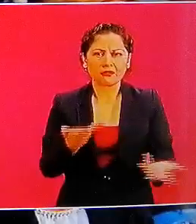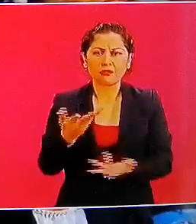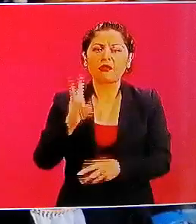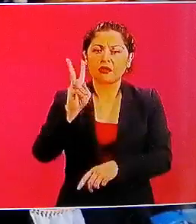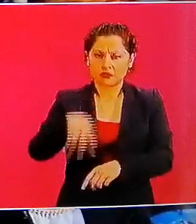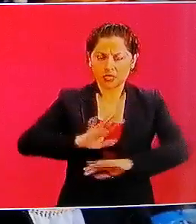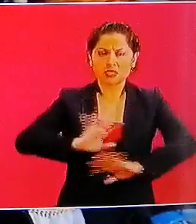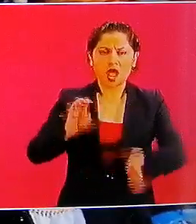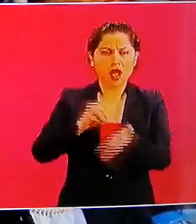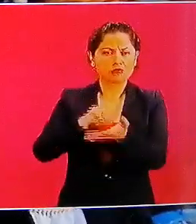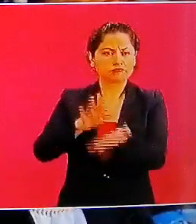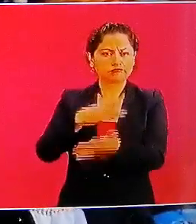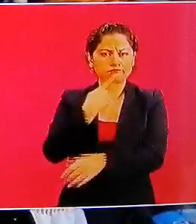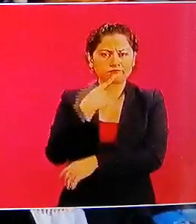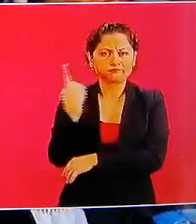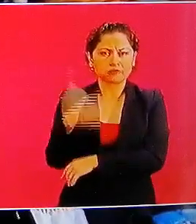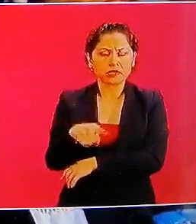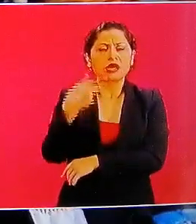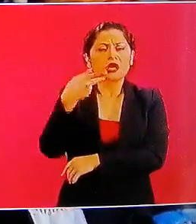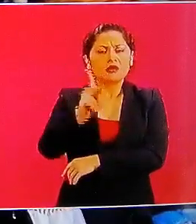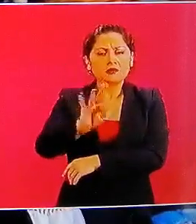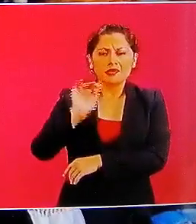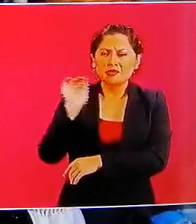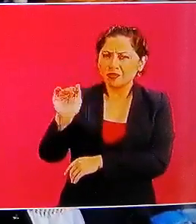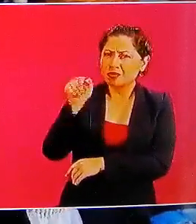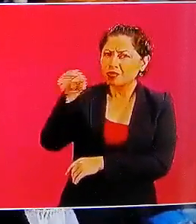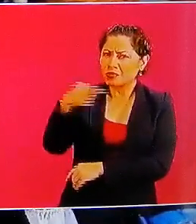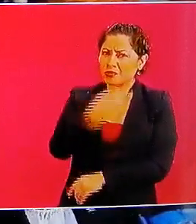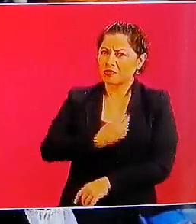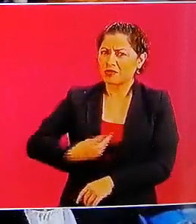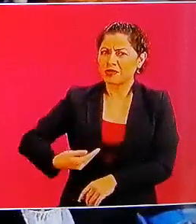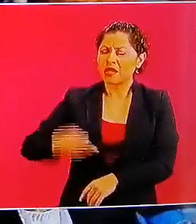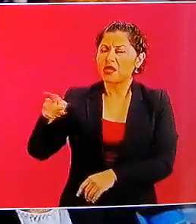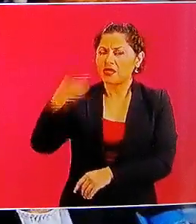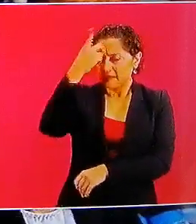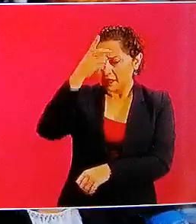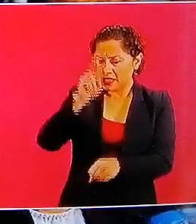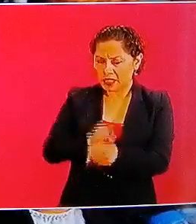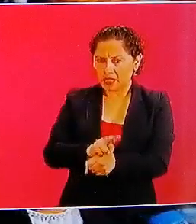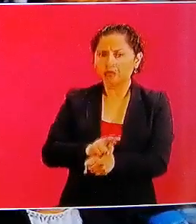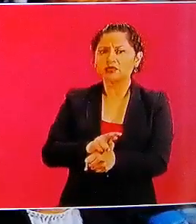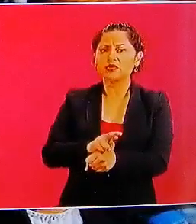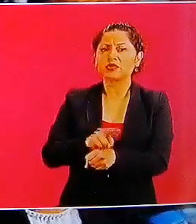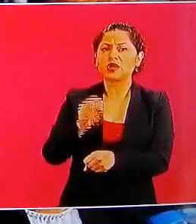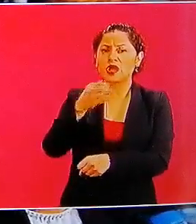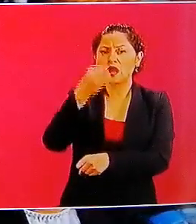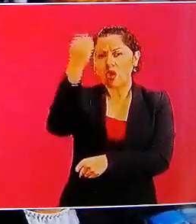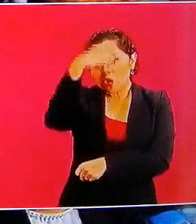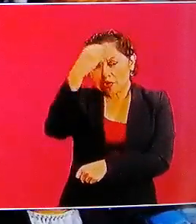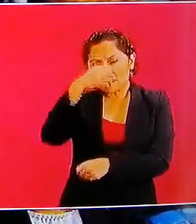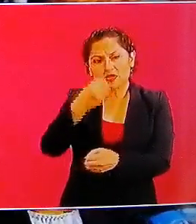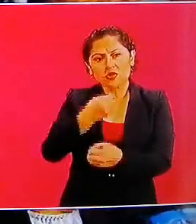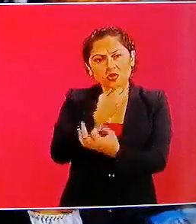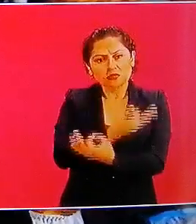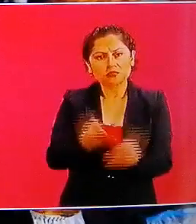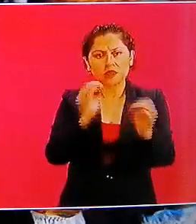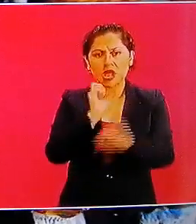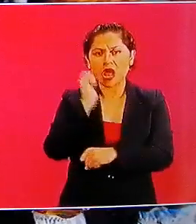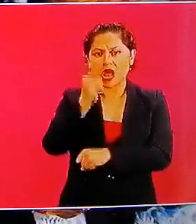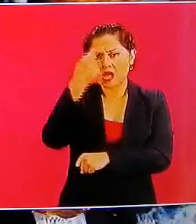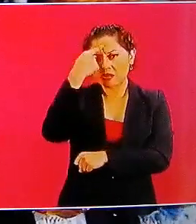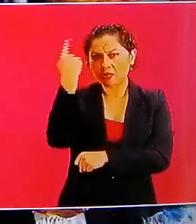sentido también, pero ¿qué mensaje, inclusive, usted también podría darles al personal del IMSS para que estos den, pues, al